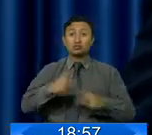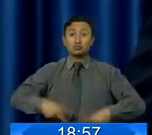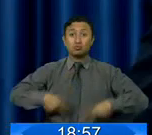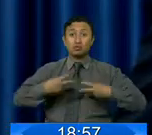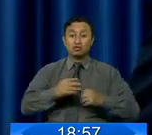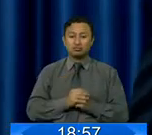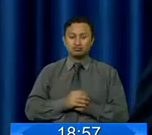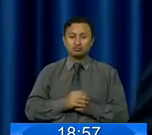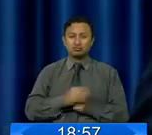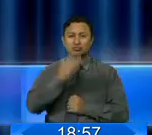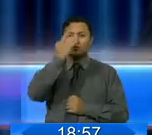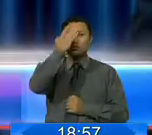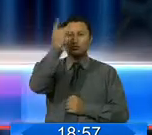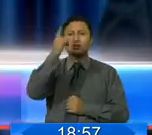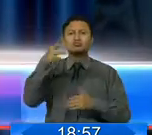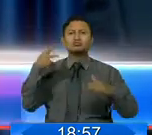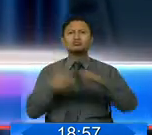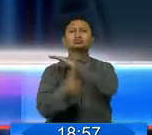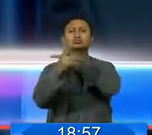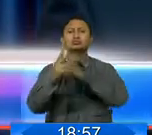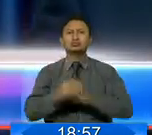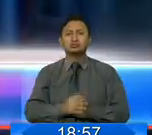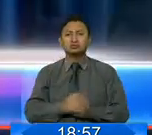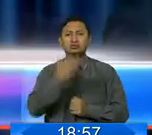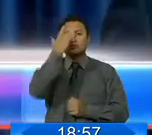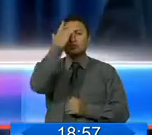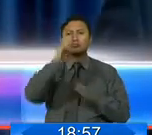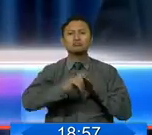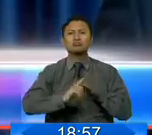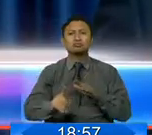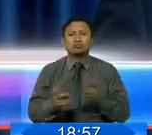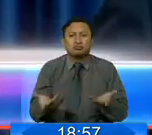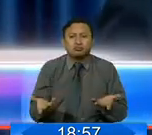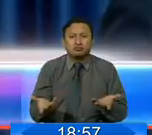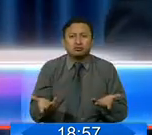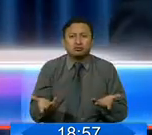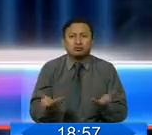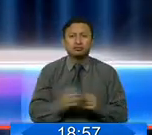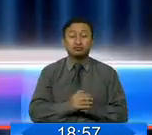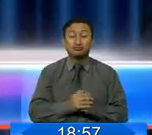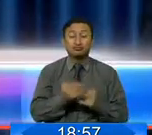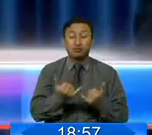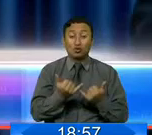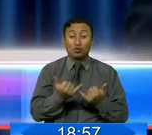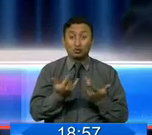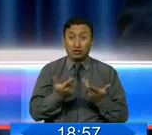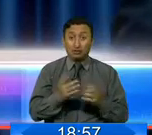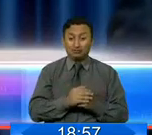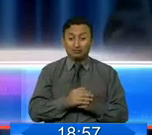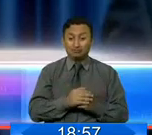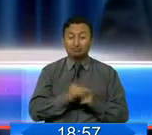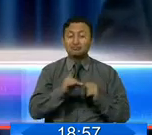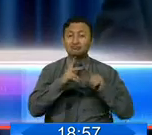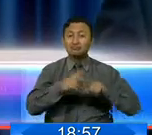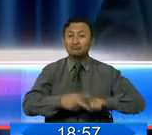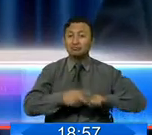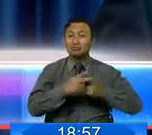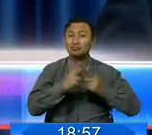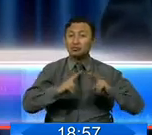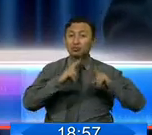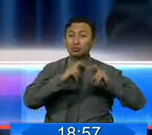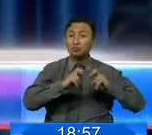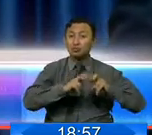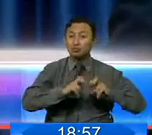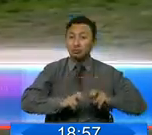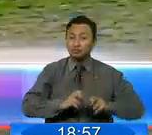embistió a la patrulla, por qué fugó, eso es objeto lo que tiene que realizar en la investigación